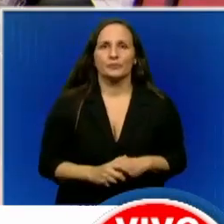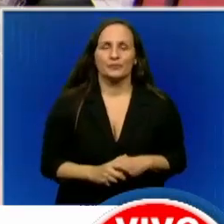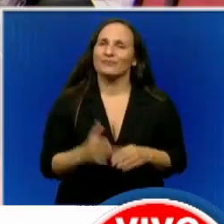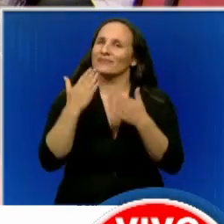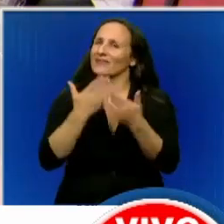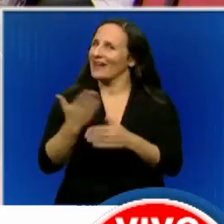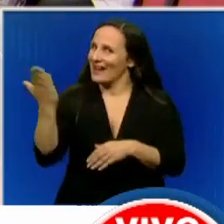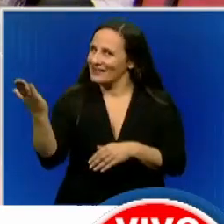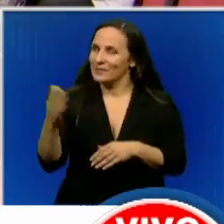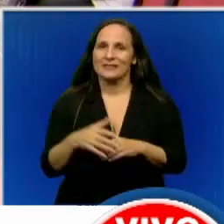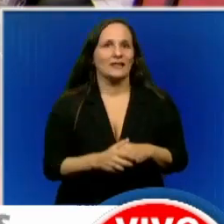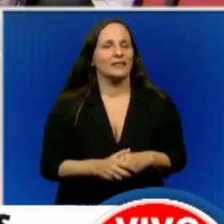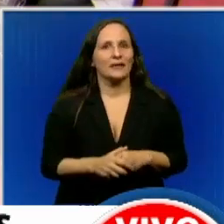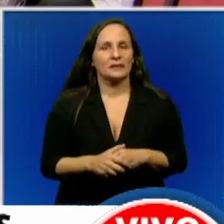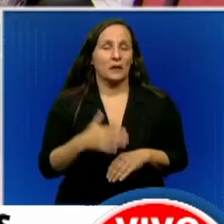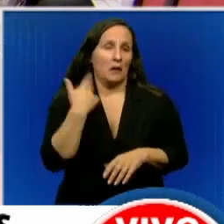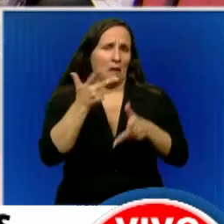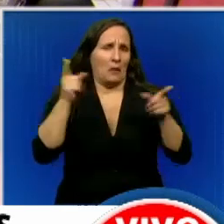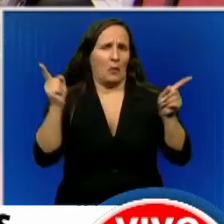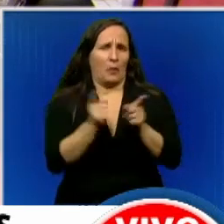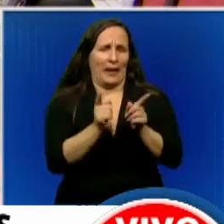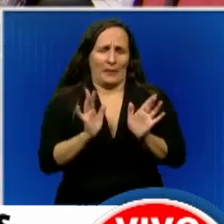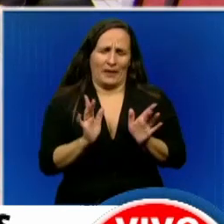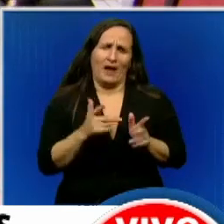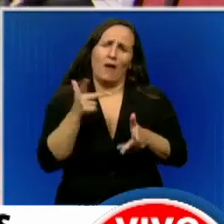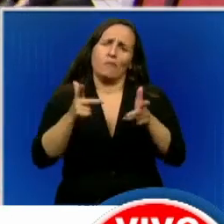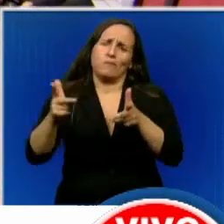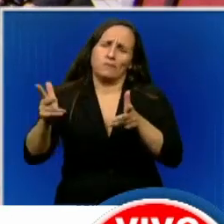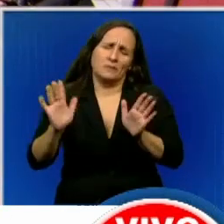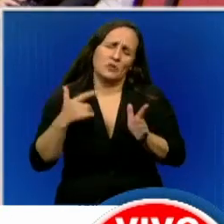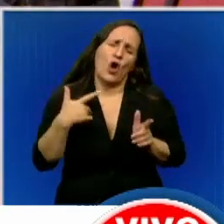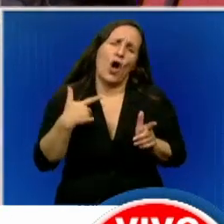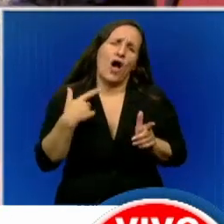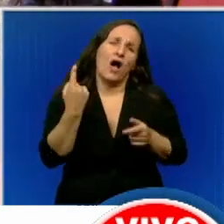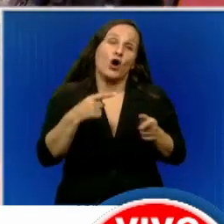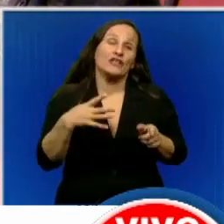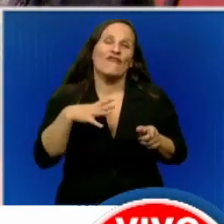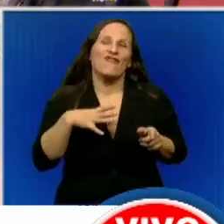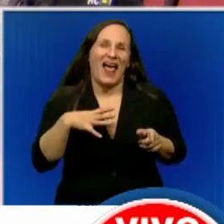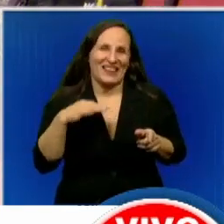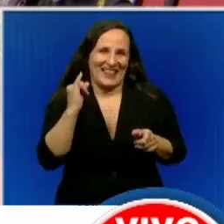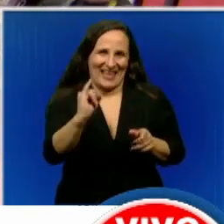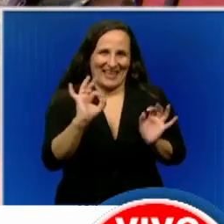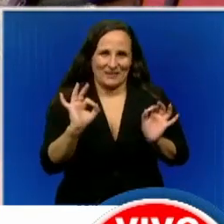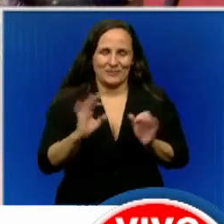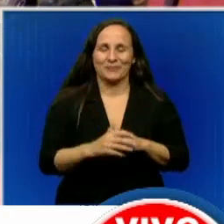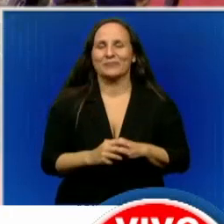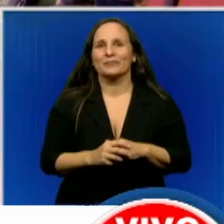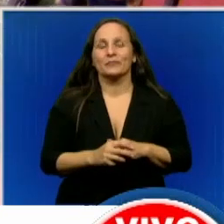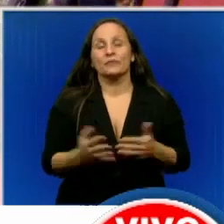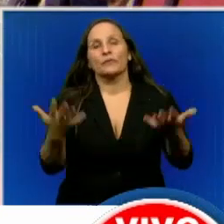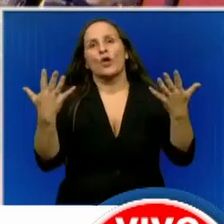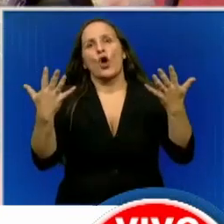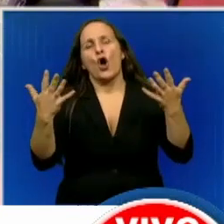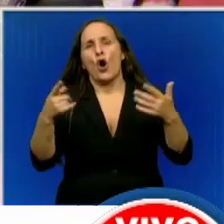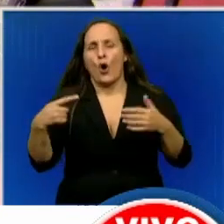Gracias, señor presidente. Brevemente se ha dicho mucho, así que voy a tratar de decir algunas cosas que todavía no se han dicho aquí. Bueno, claro que celebramos